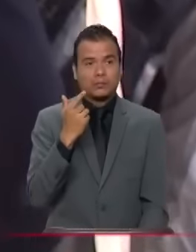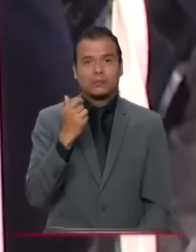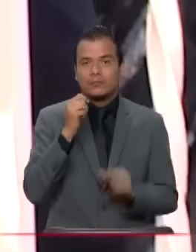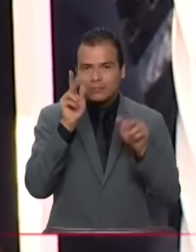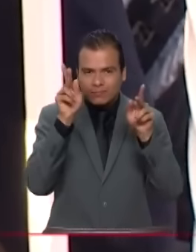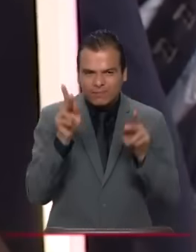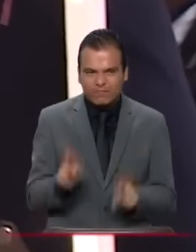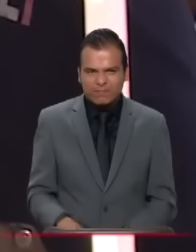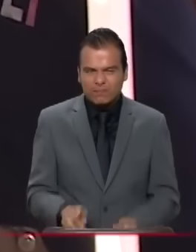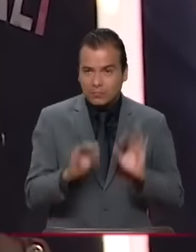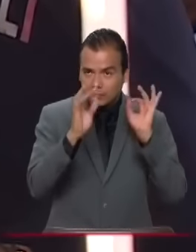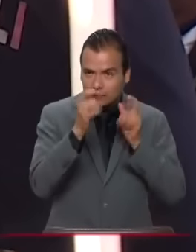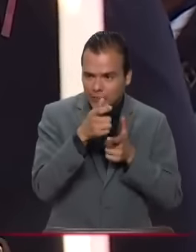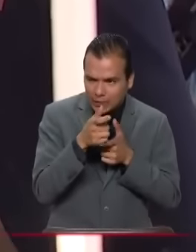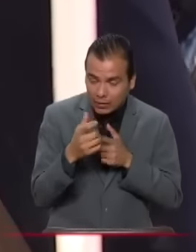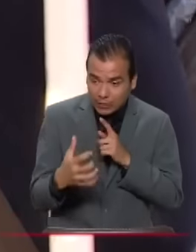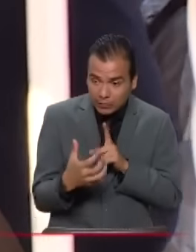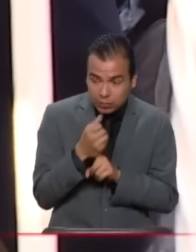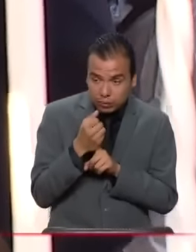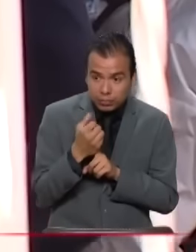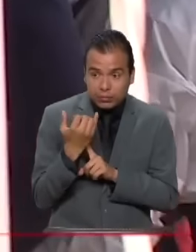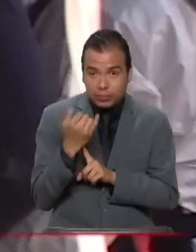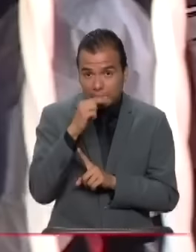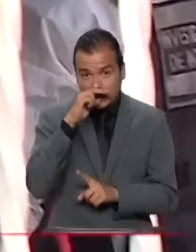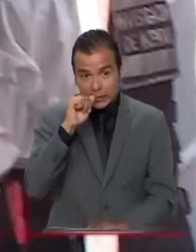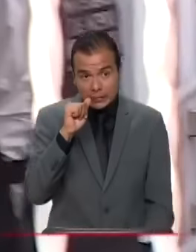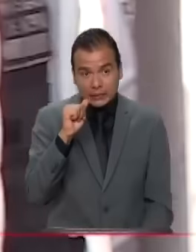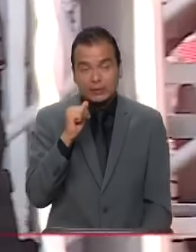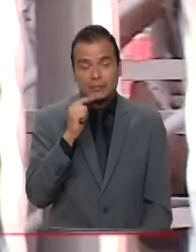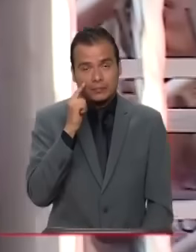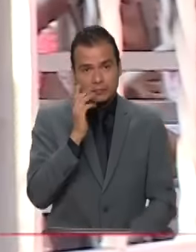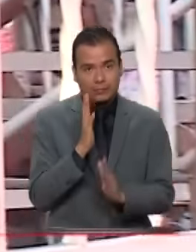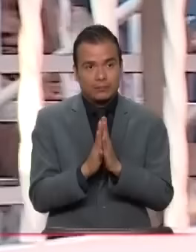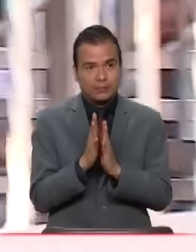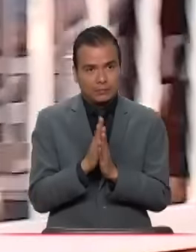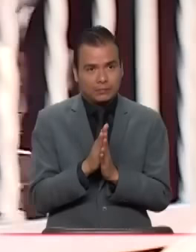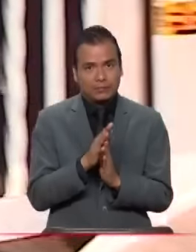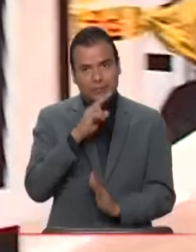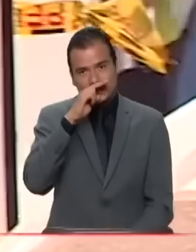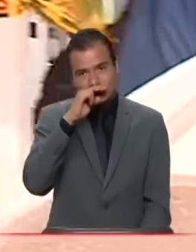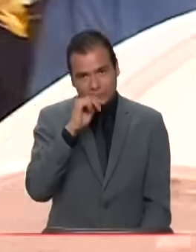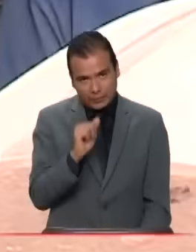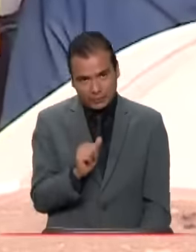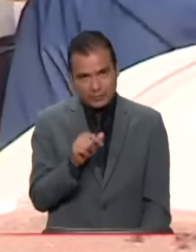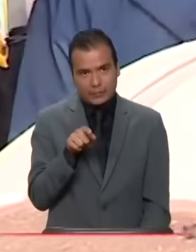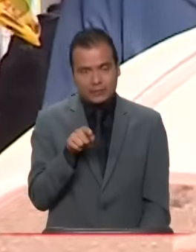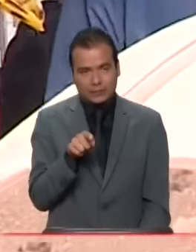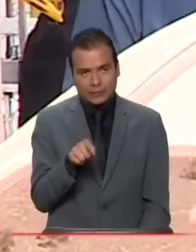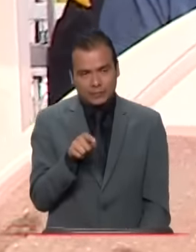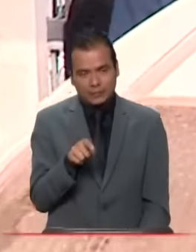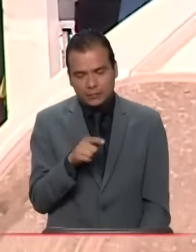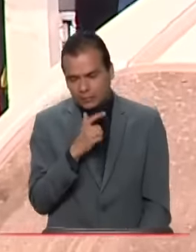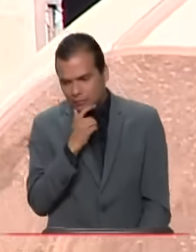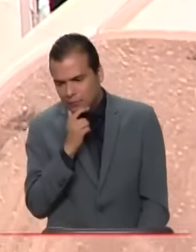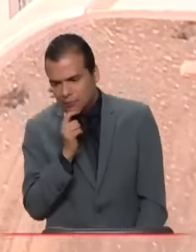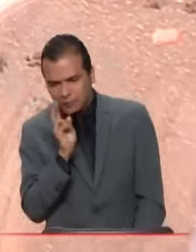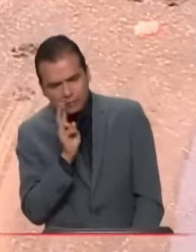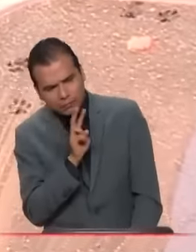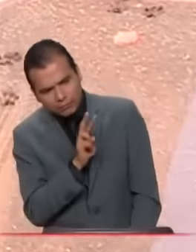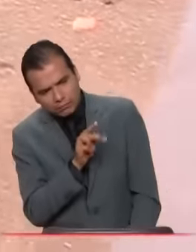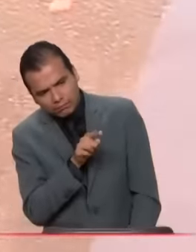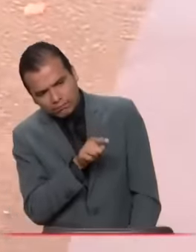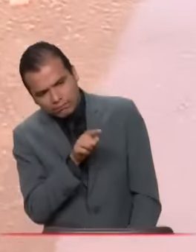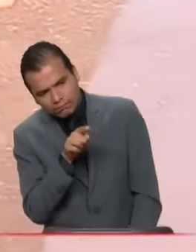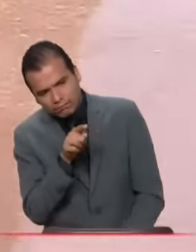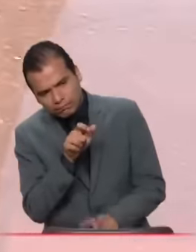hace, de la dupla de bomberos que hace el rescate de la niña, es que efectivamente cuando están verificando los cuerpos a fin